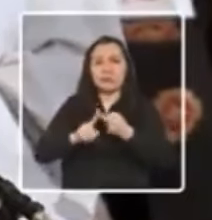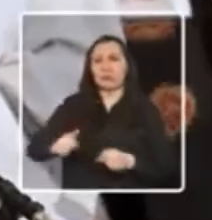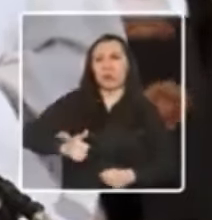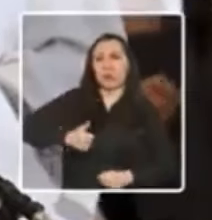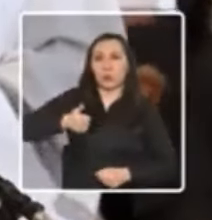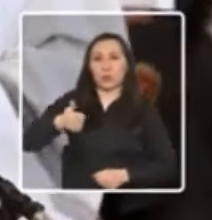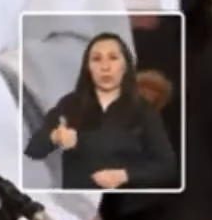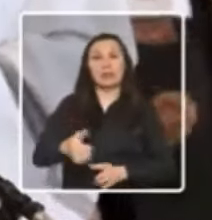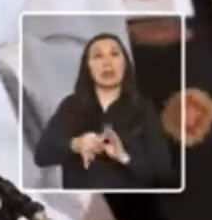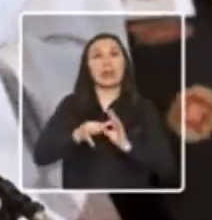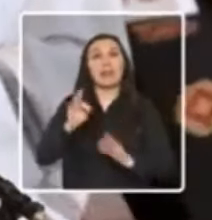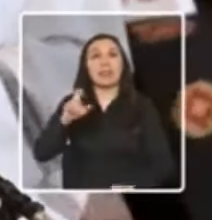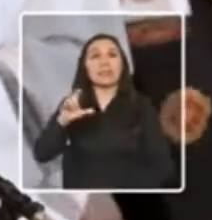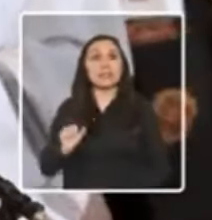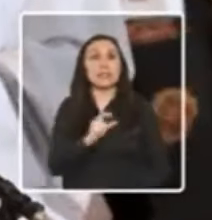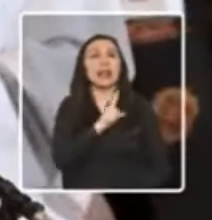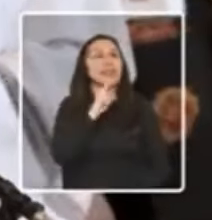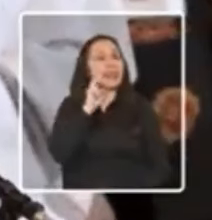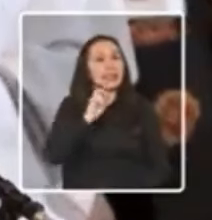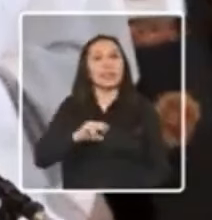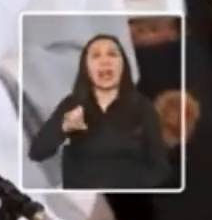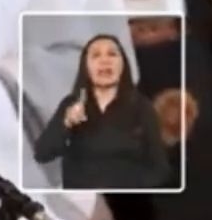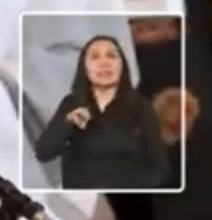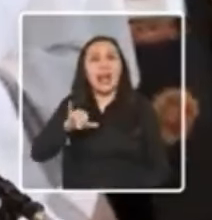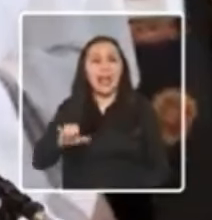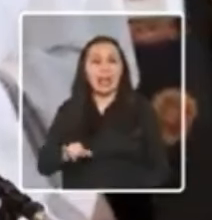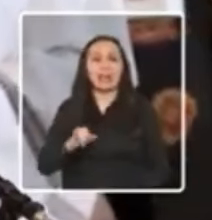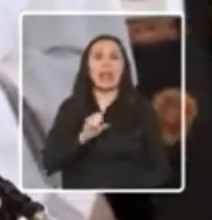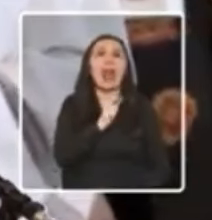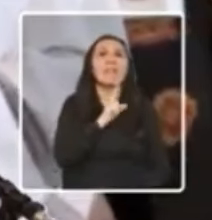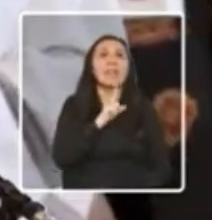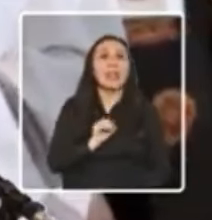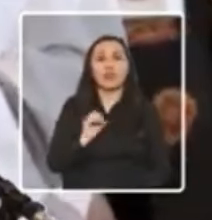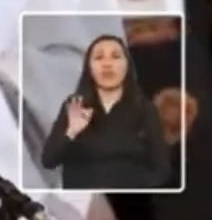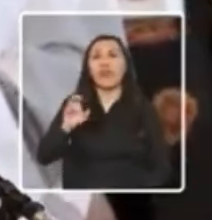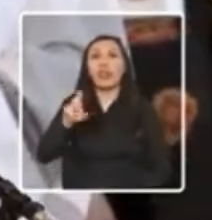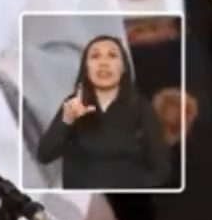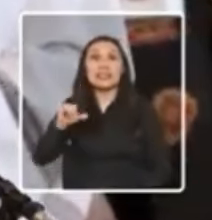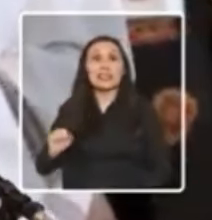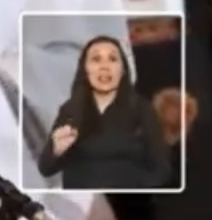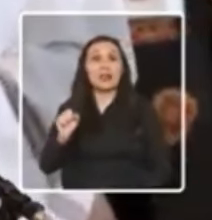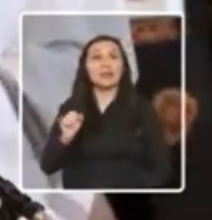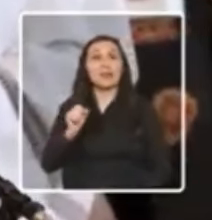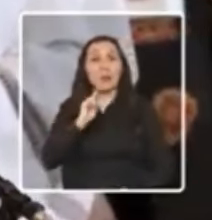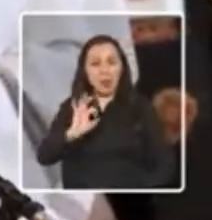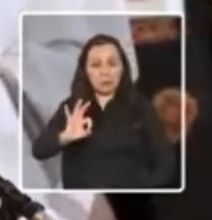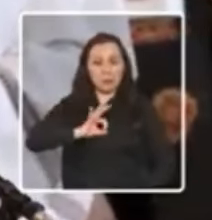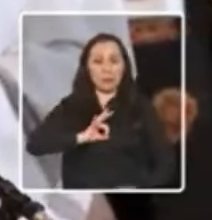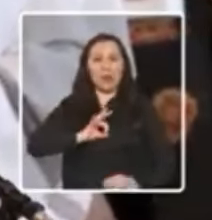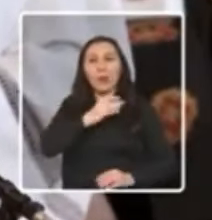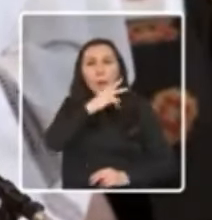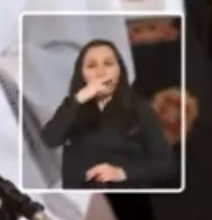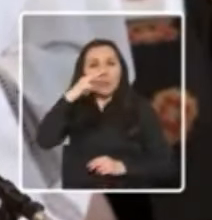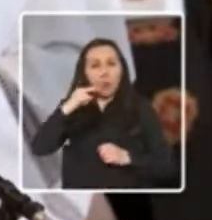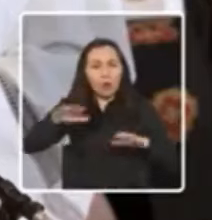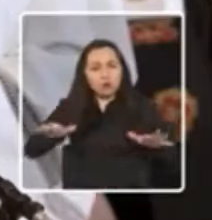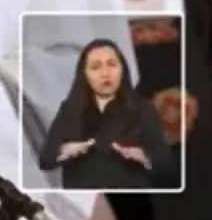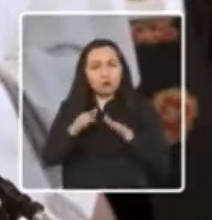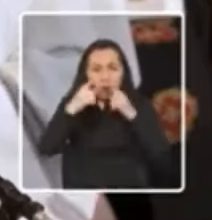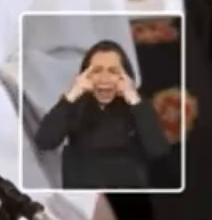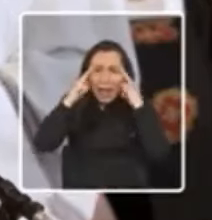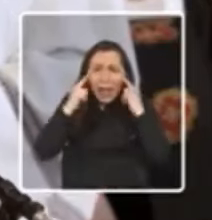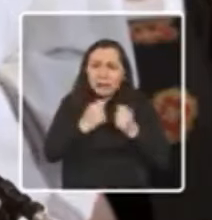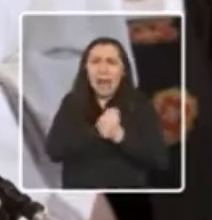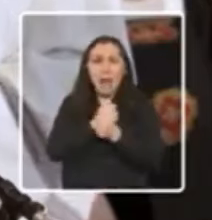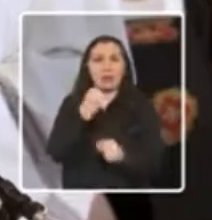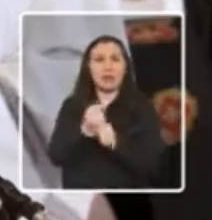de la cárcel la de la impunidad para los violadores a los Derechos Humanos Esa es la política de este gobierno que es un gobierno de extrema derecha